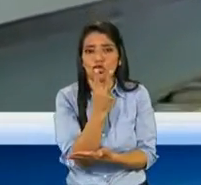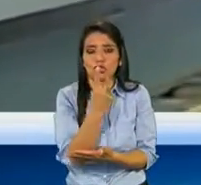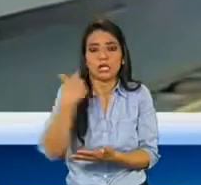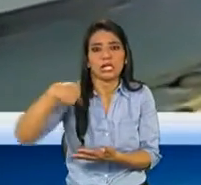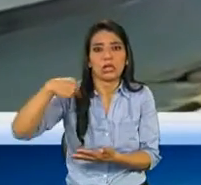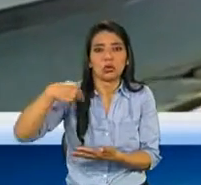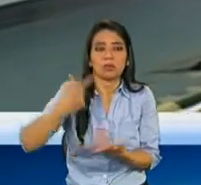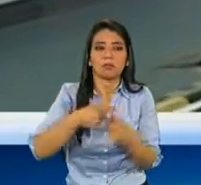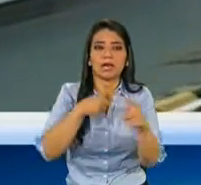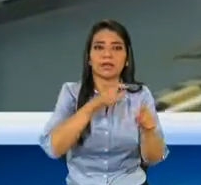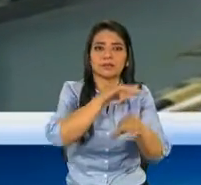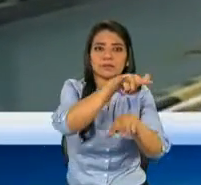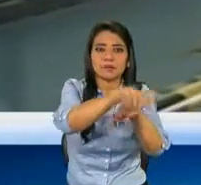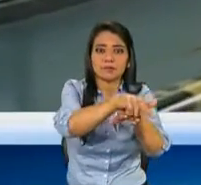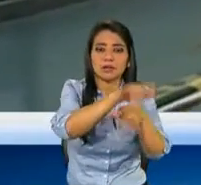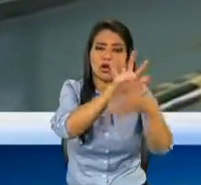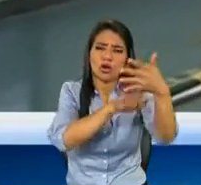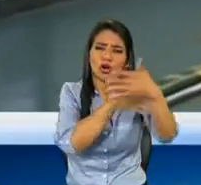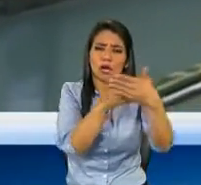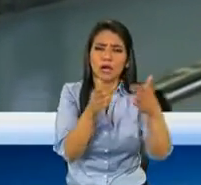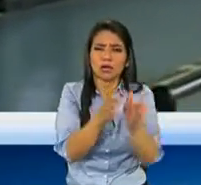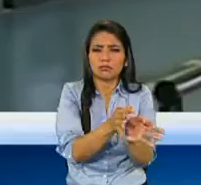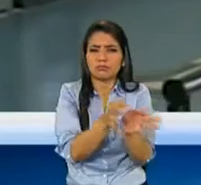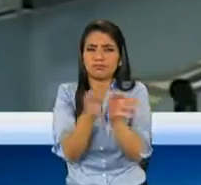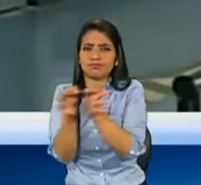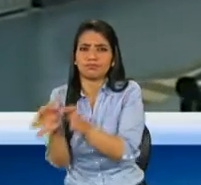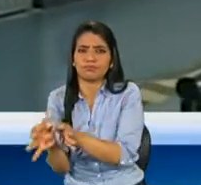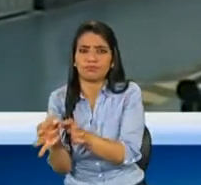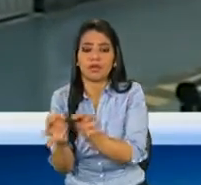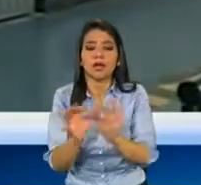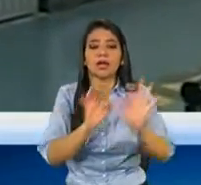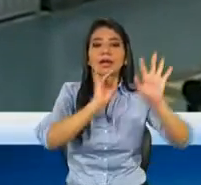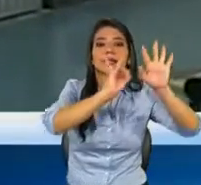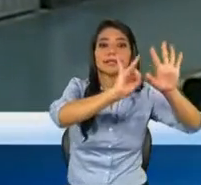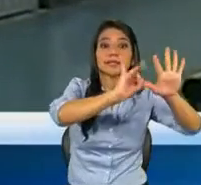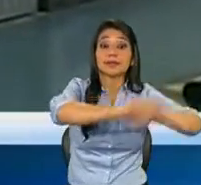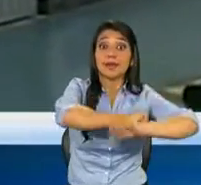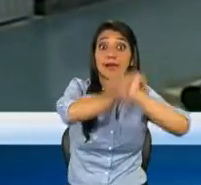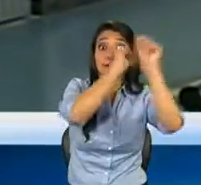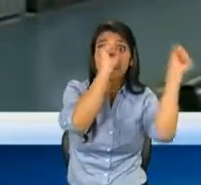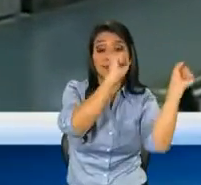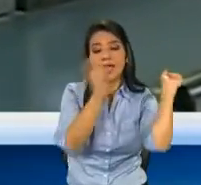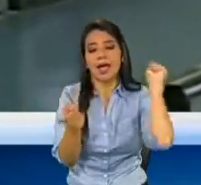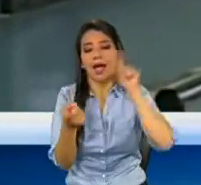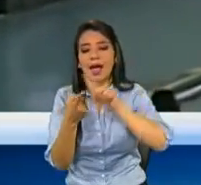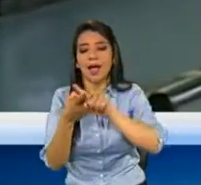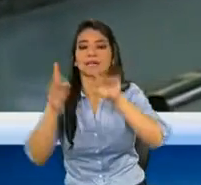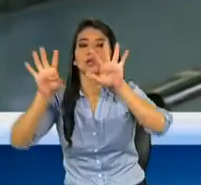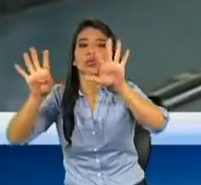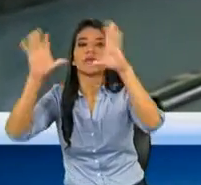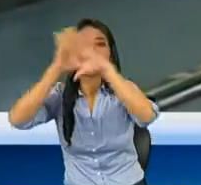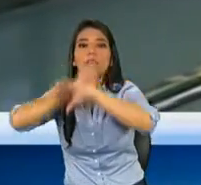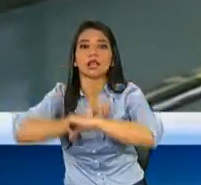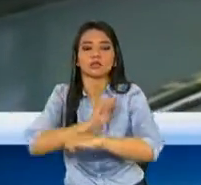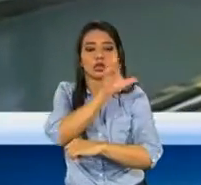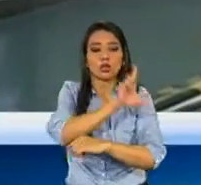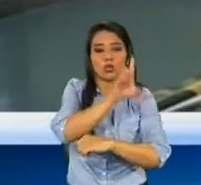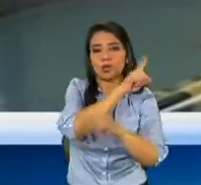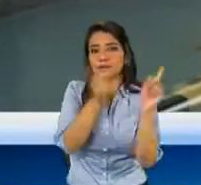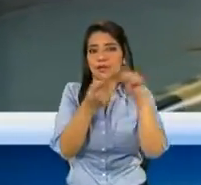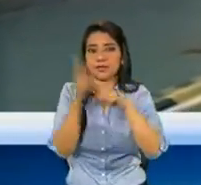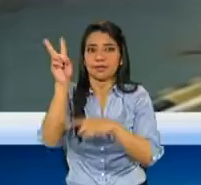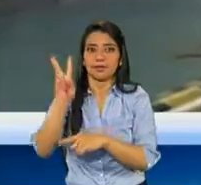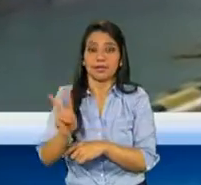bicentenario los horarios un poquito más extendidos atendemos desde las 7 de la mañana hasta las 9 de la noche de lunes de viernes y sábados y